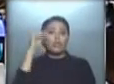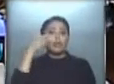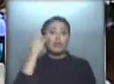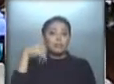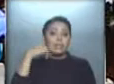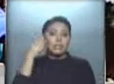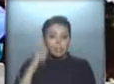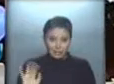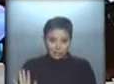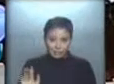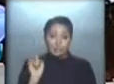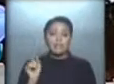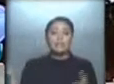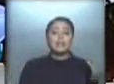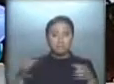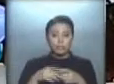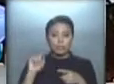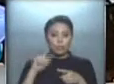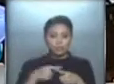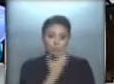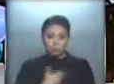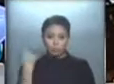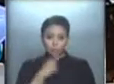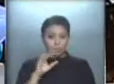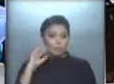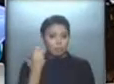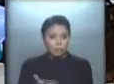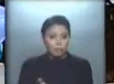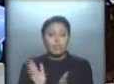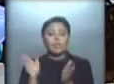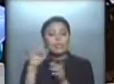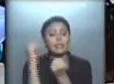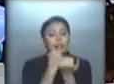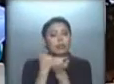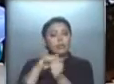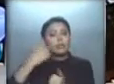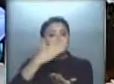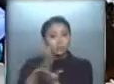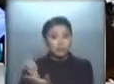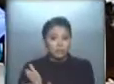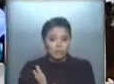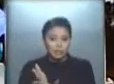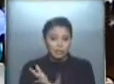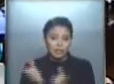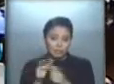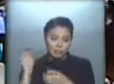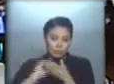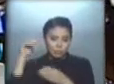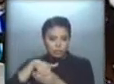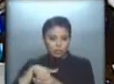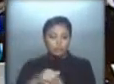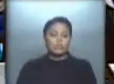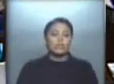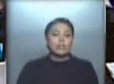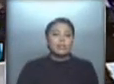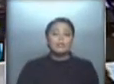Domínguez, propuesto por el Frente para la Victoria y con acuerdo con el resto de las bancadas de la Cámara de Diputados de la